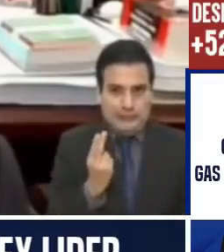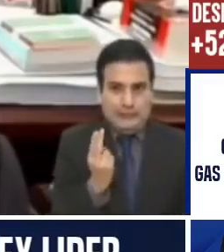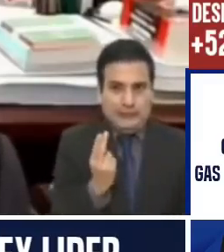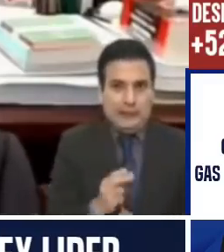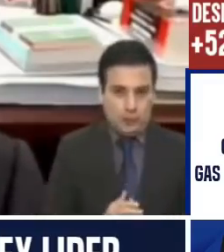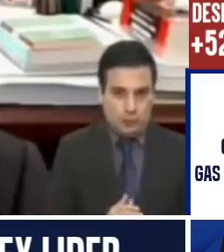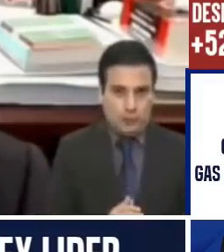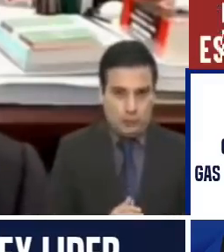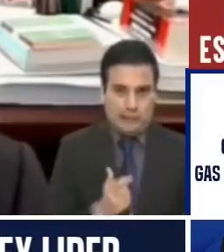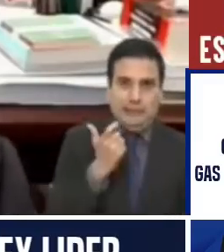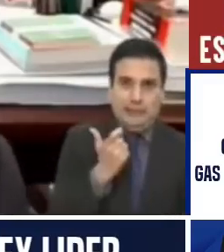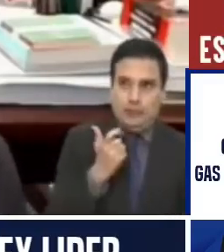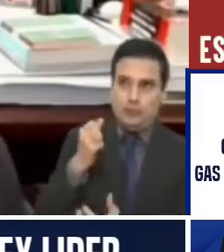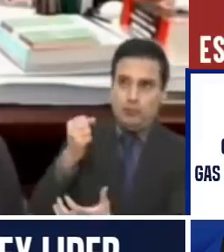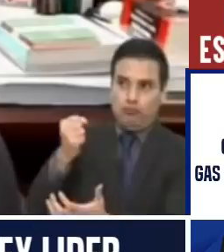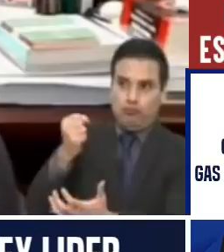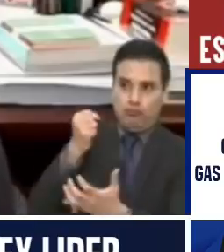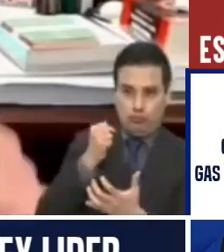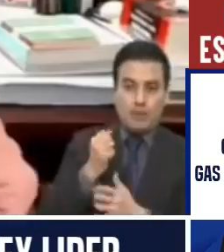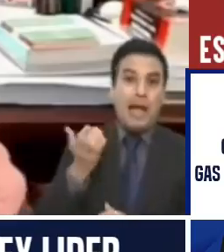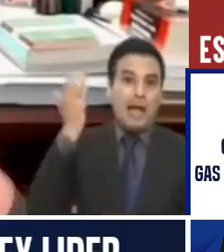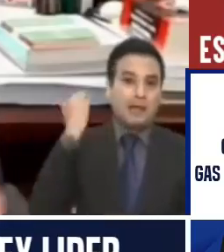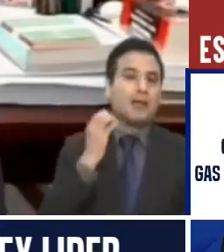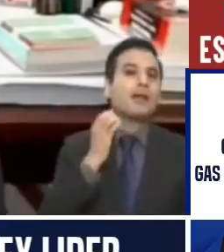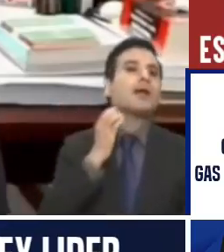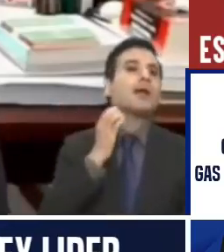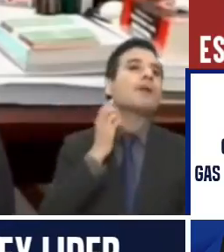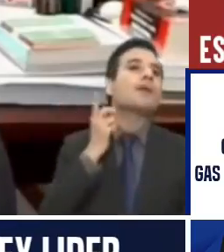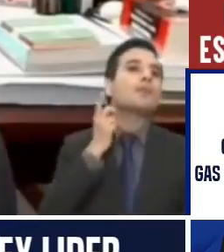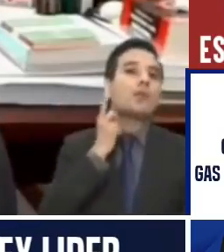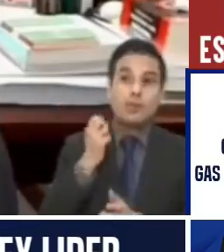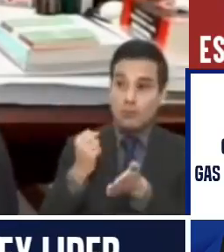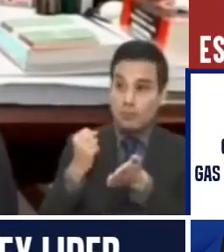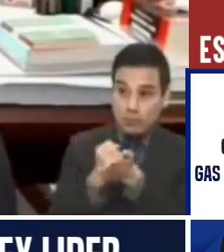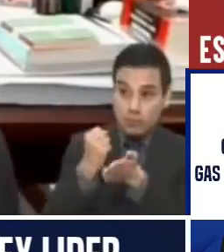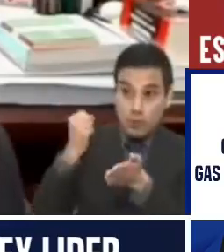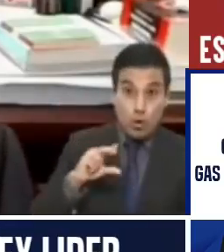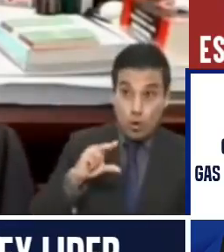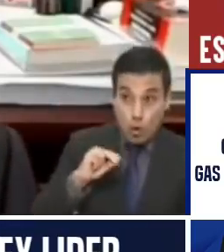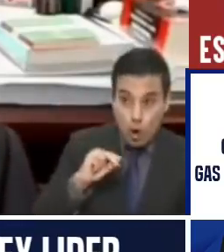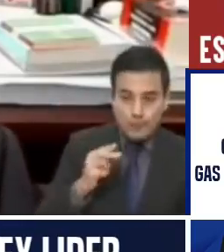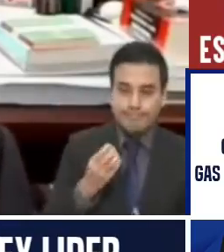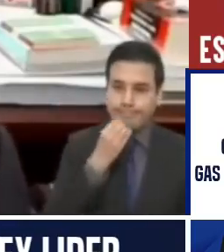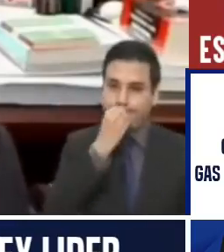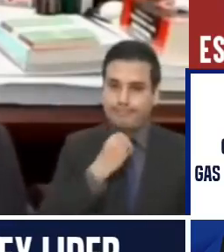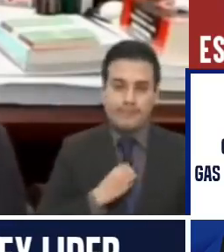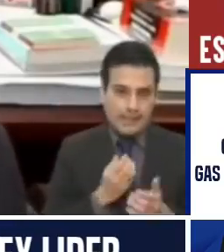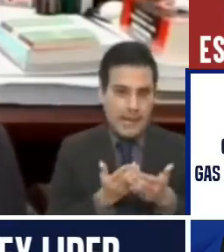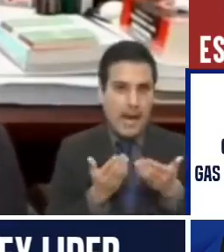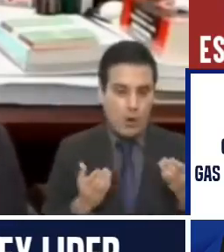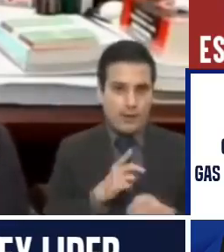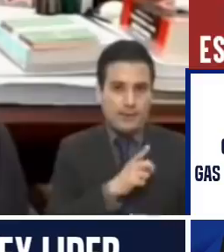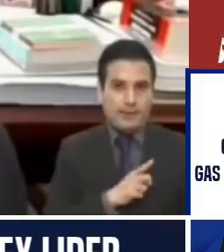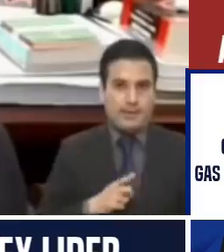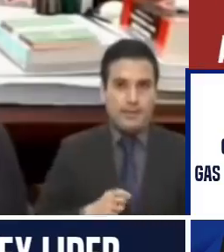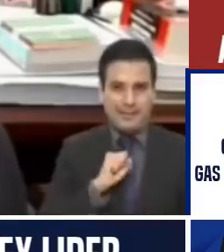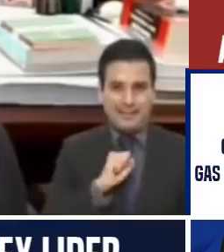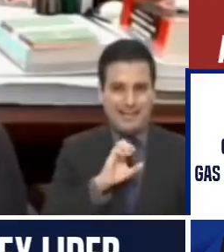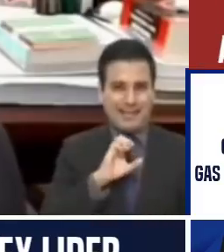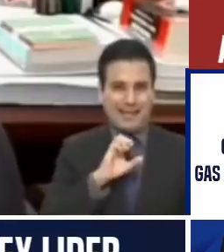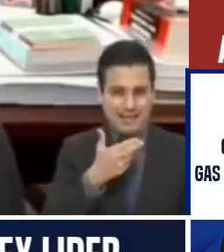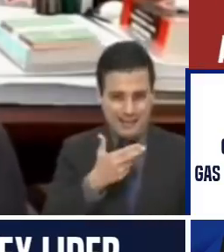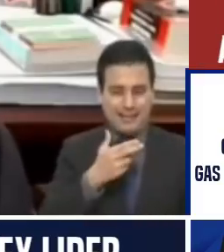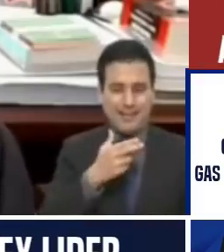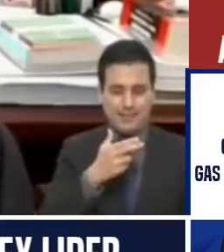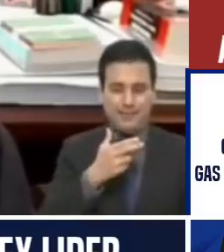necesarios por parte de las instancias competentes, en su momento Cámara de Diputados, ahora Secretaría de Hacienda, para poder realizar una revocación de mandato